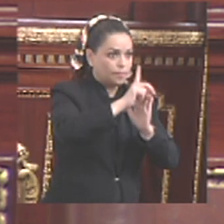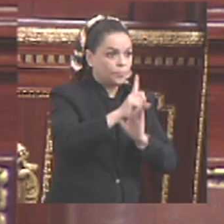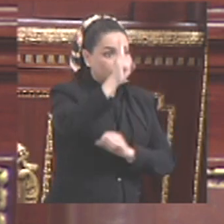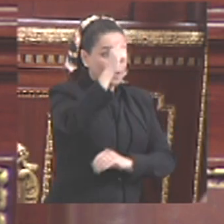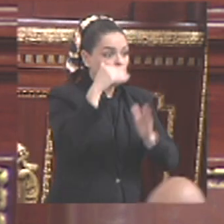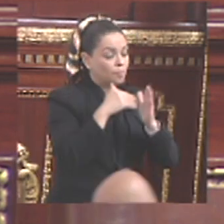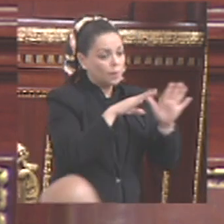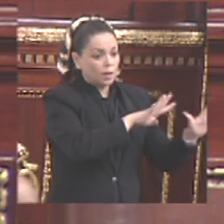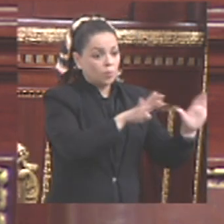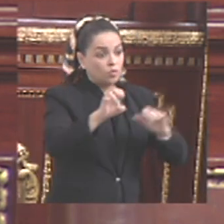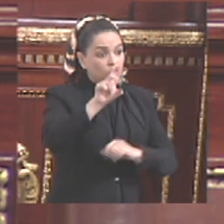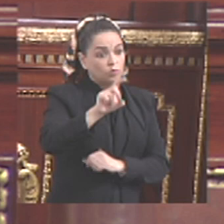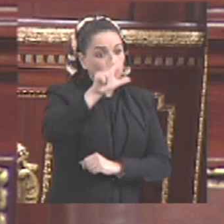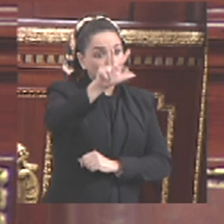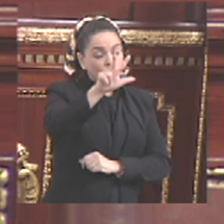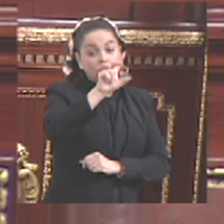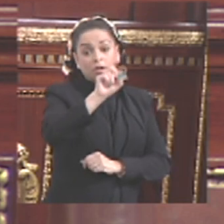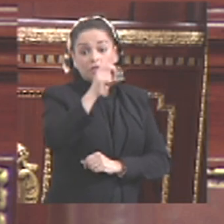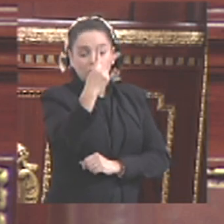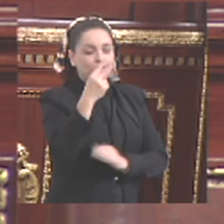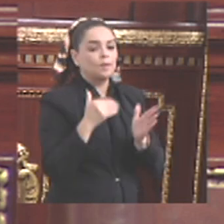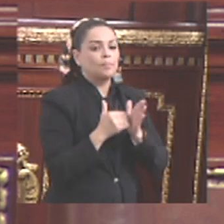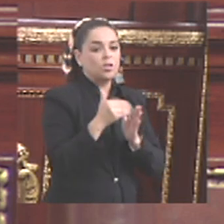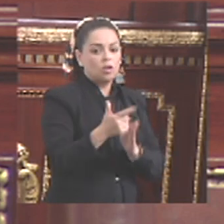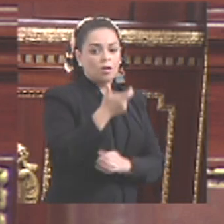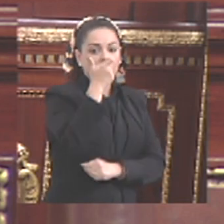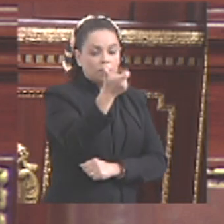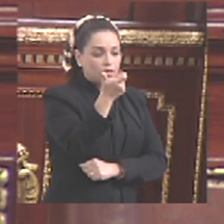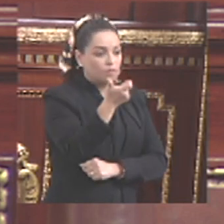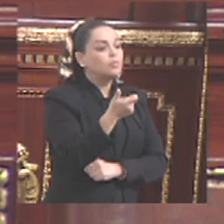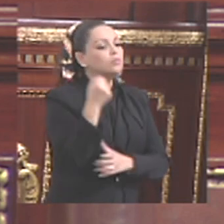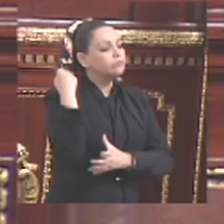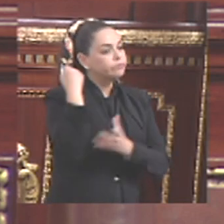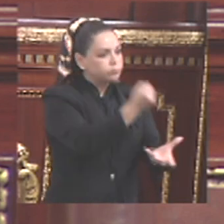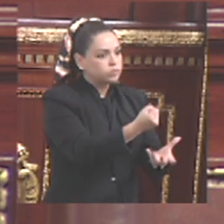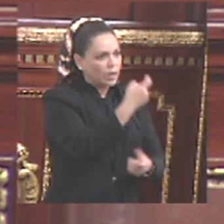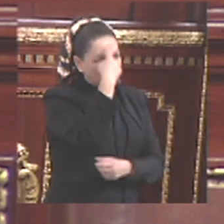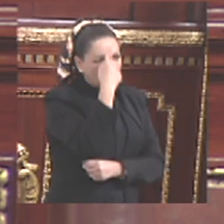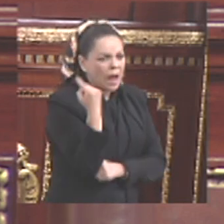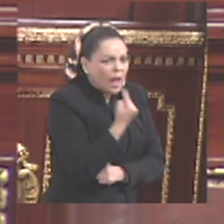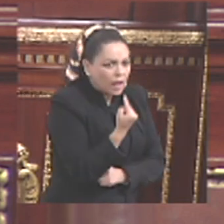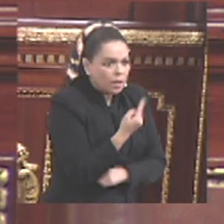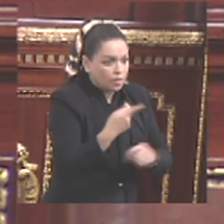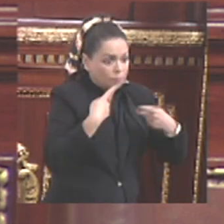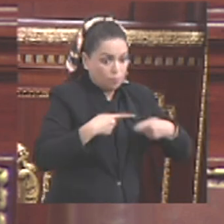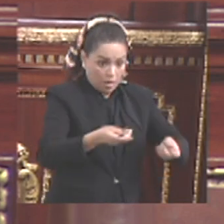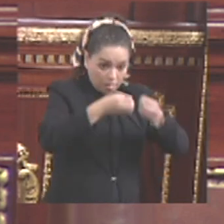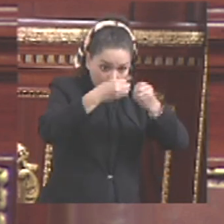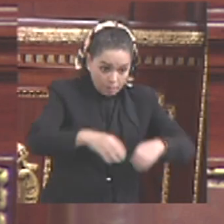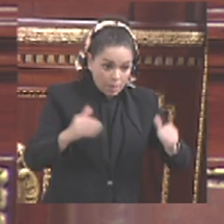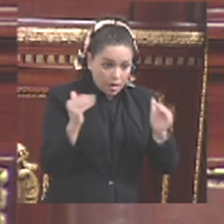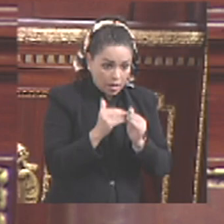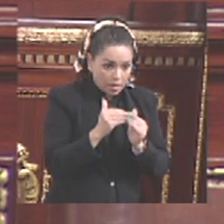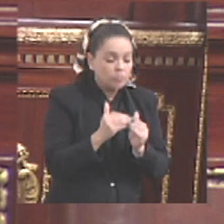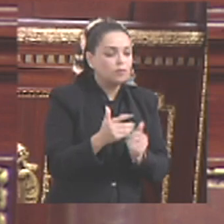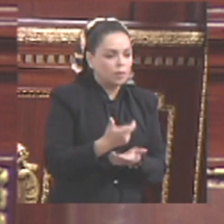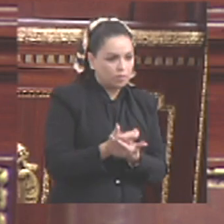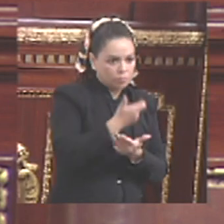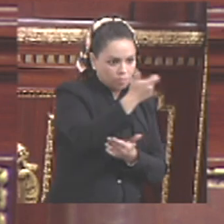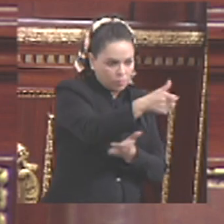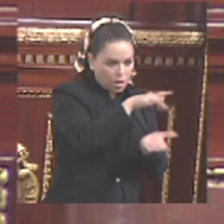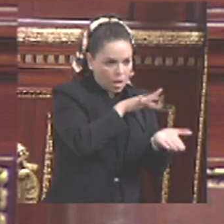1,432 millones de pesos invertidos en apoyo para rentas. La Ciudad de México es la